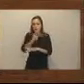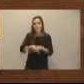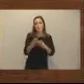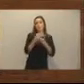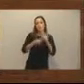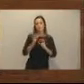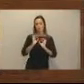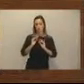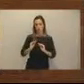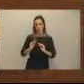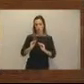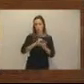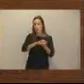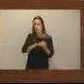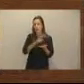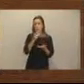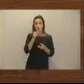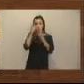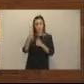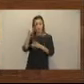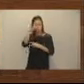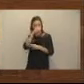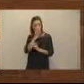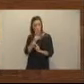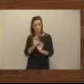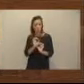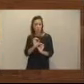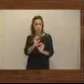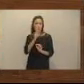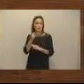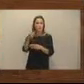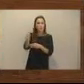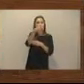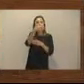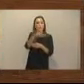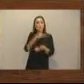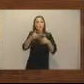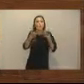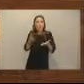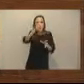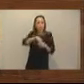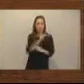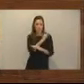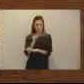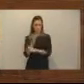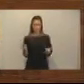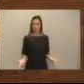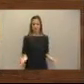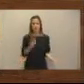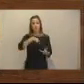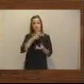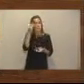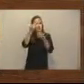Las ponen en tela de juicio. Y ustedes se preocupan por las telas que ondean en esas instituciones. Creemos que es el momento de demostrar